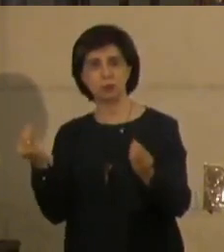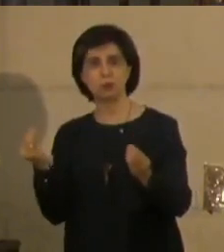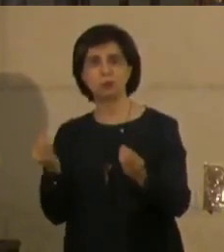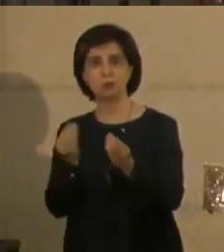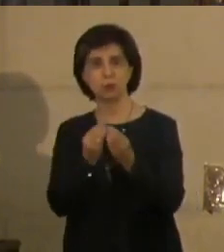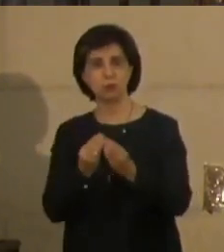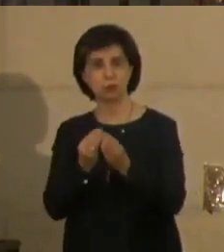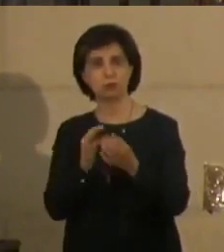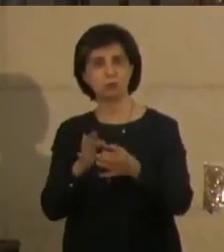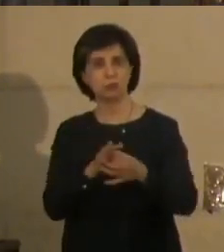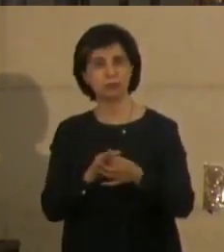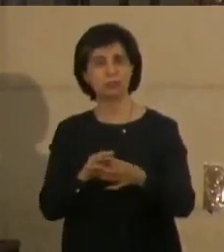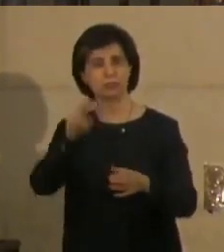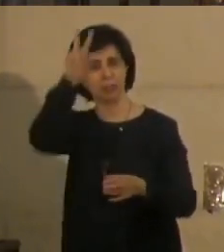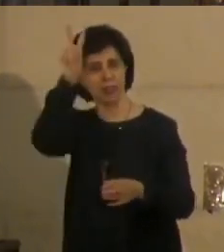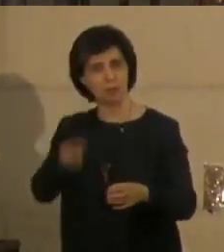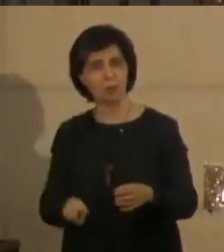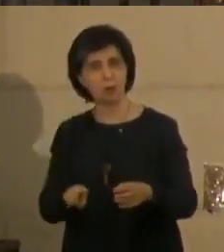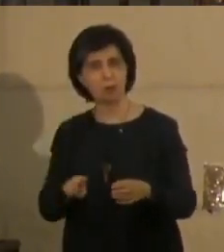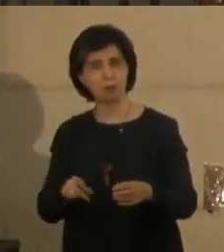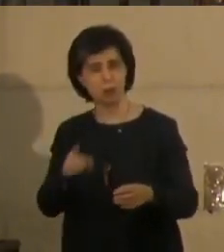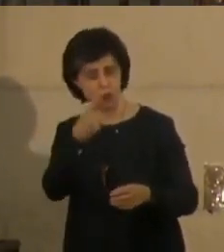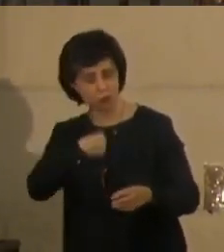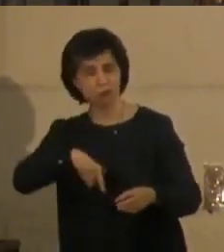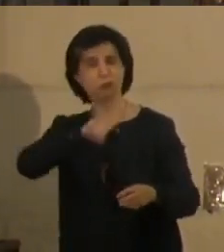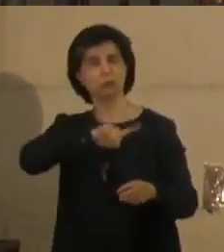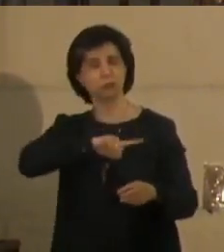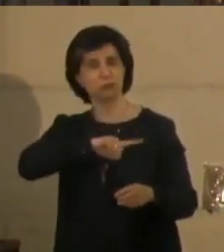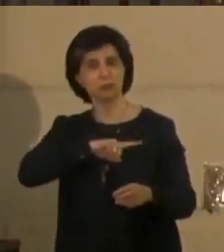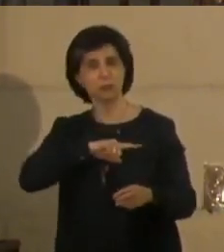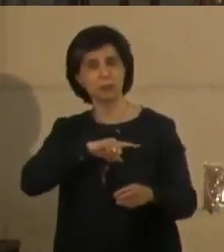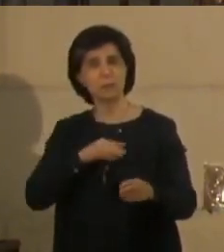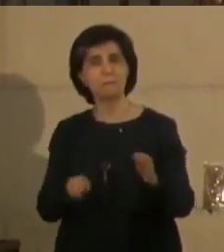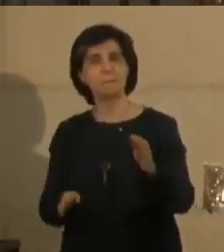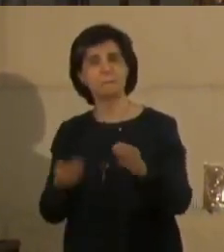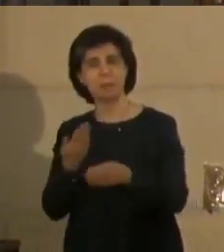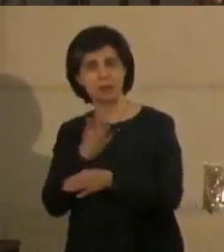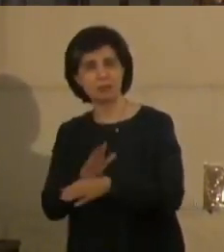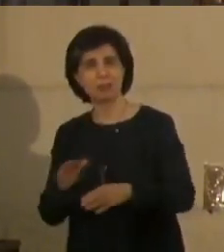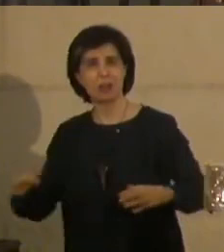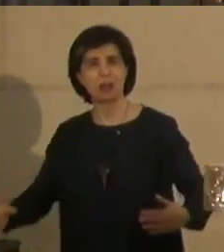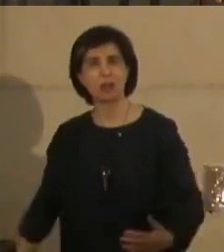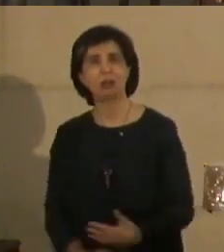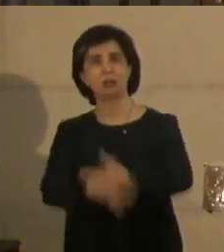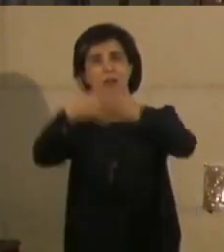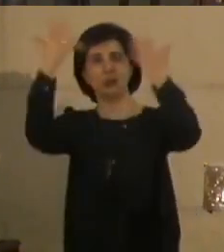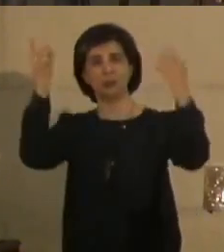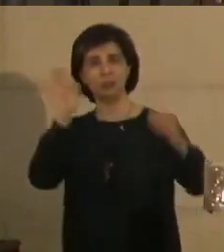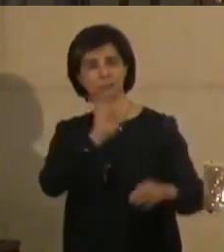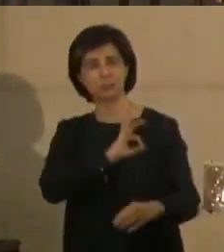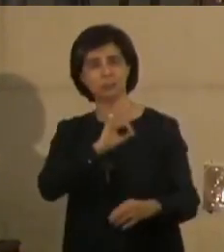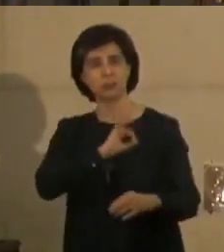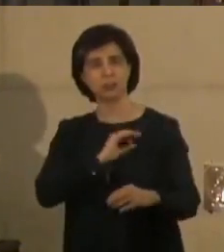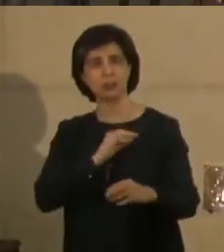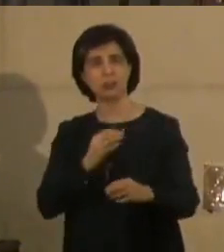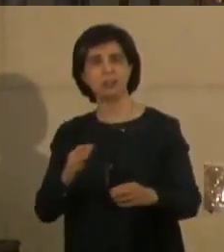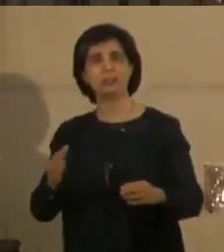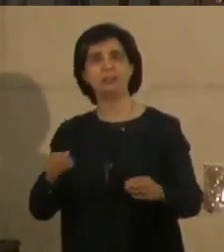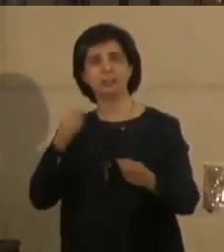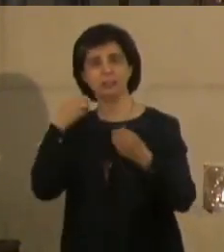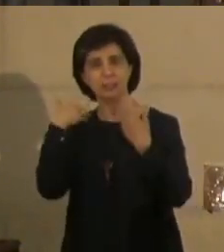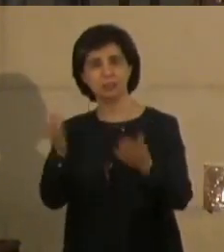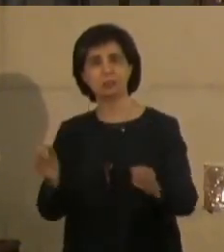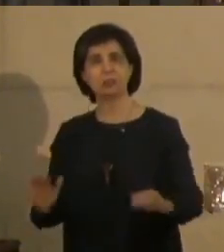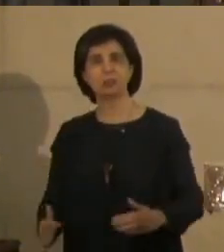deseamos que en nosotros se manifieste esa gloria del Señor y demos gloria a